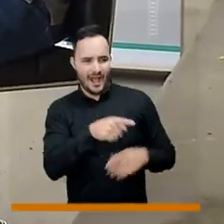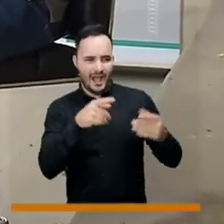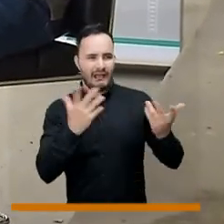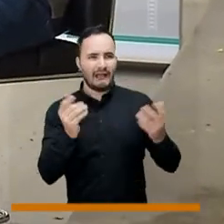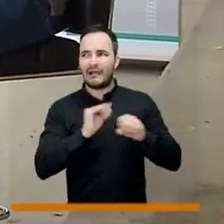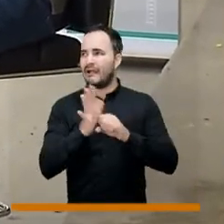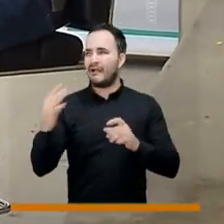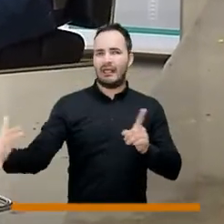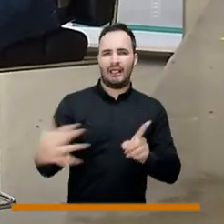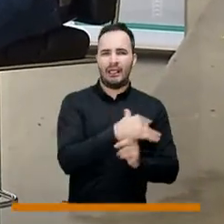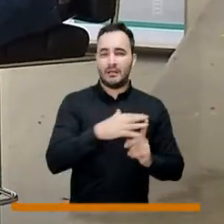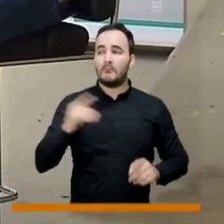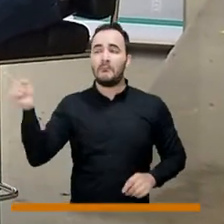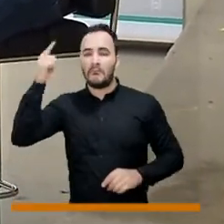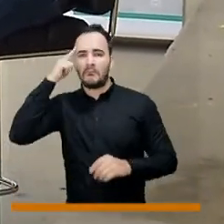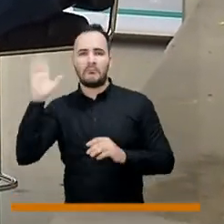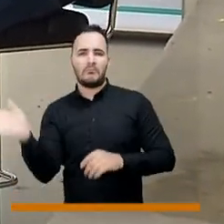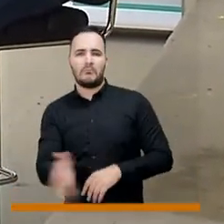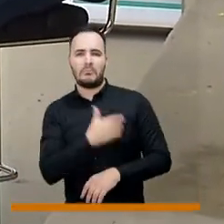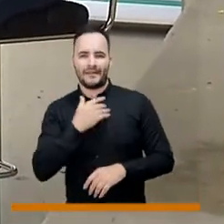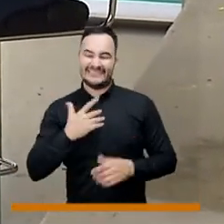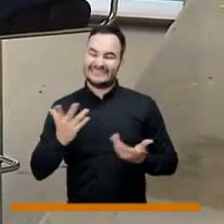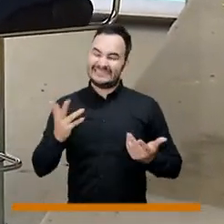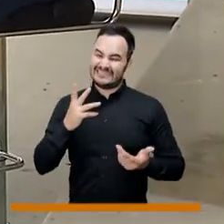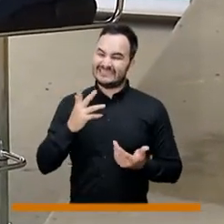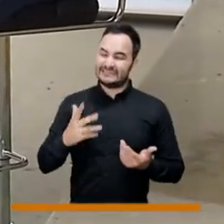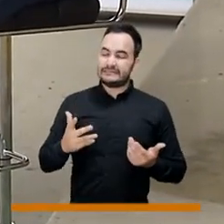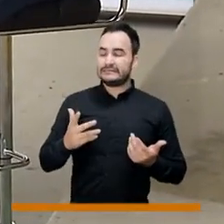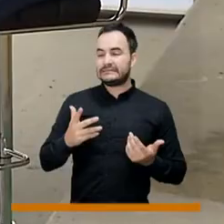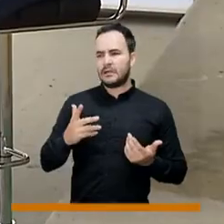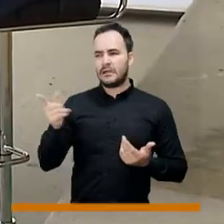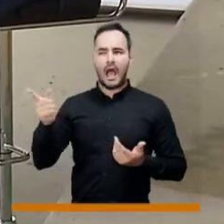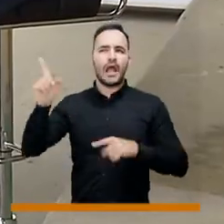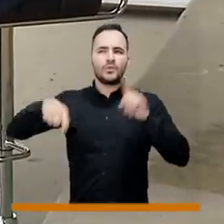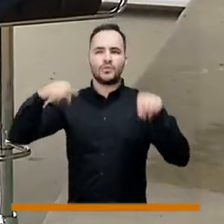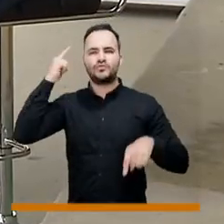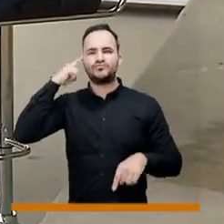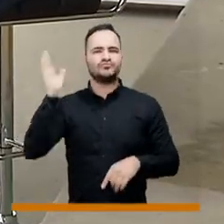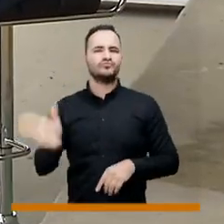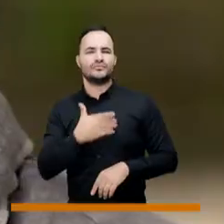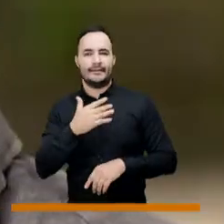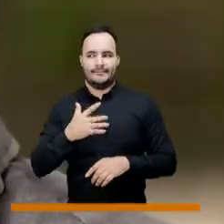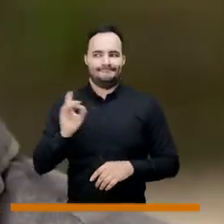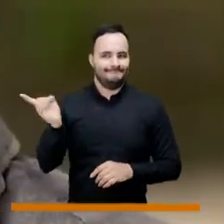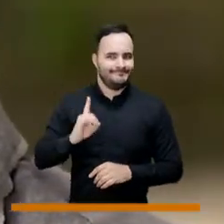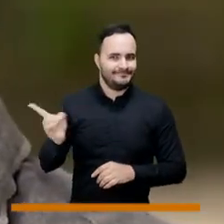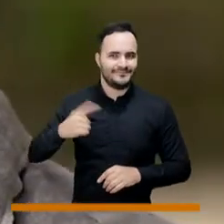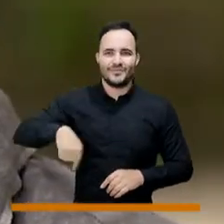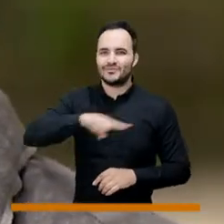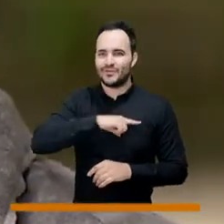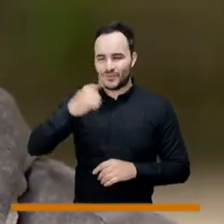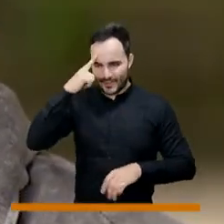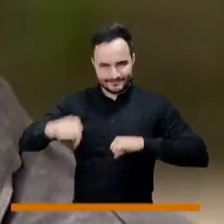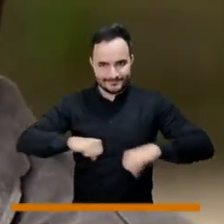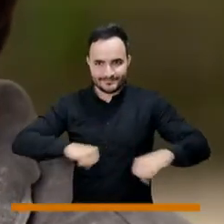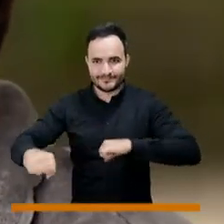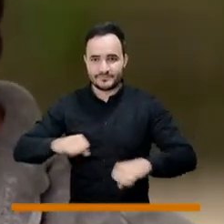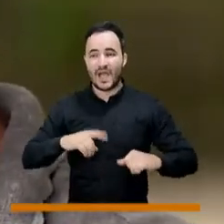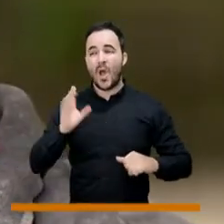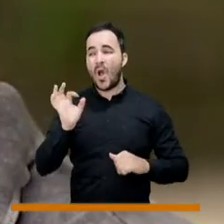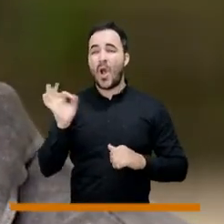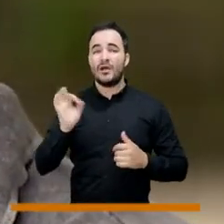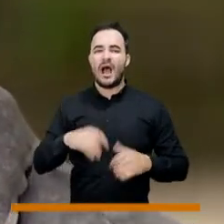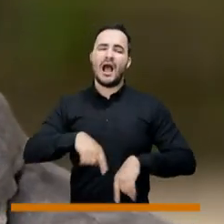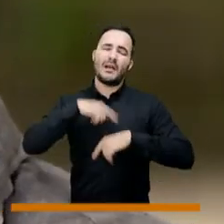pandemia, tanto en la parte estructural, en la parte económica, como le dice Carlos Romero. Yo creo que todos sufrimos esto y ahorita hay que no agachar